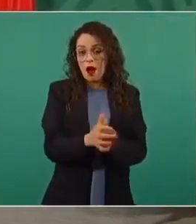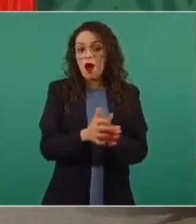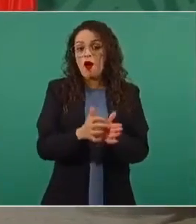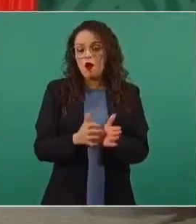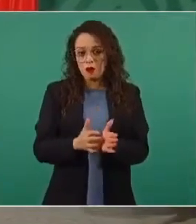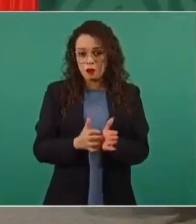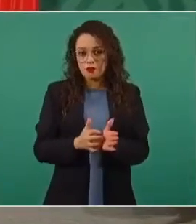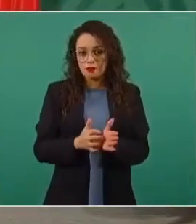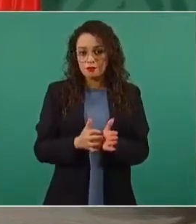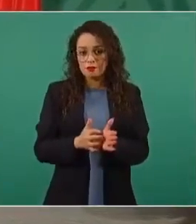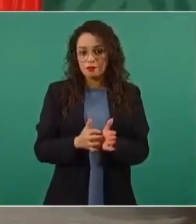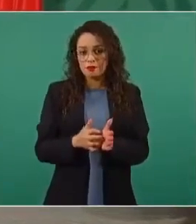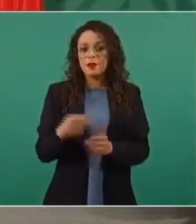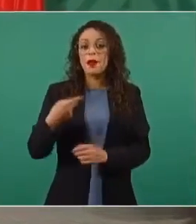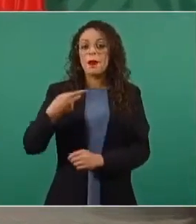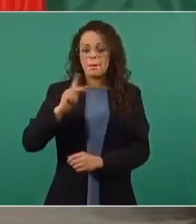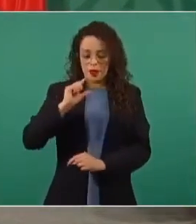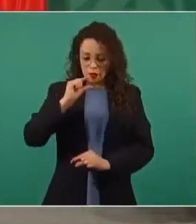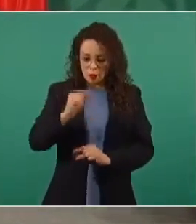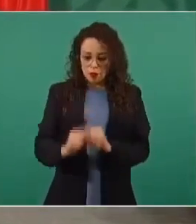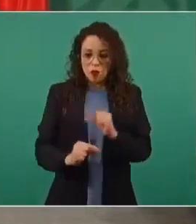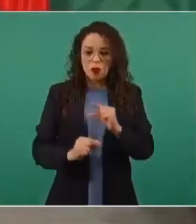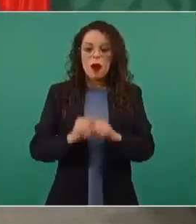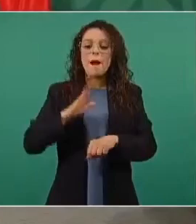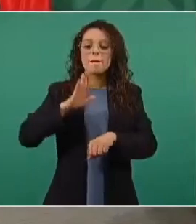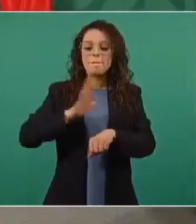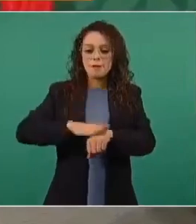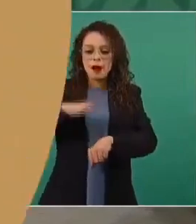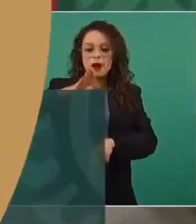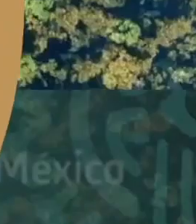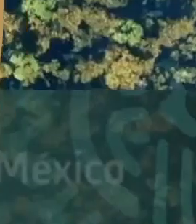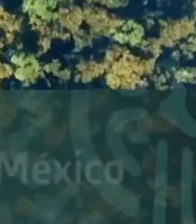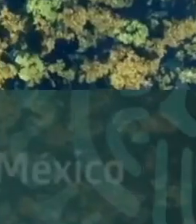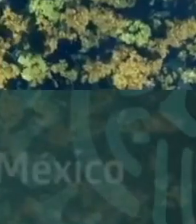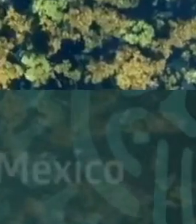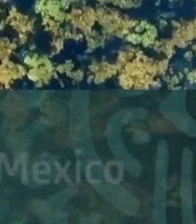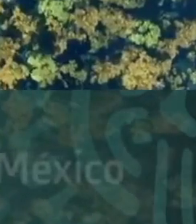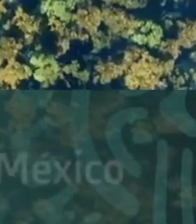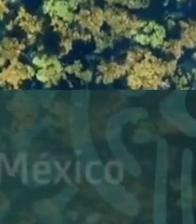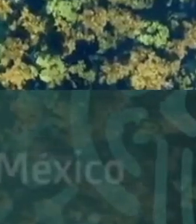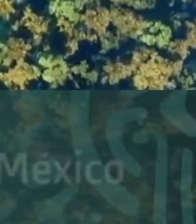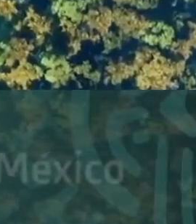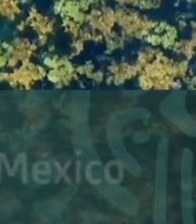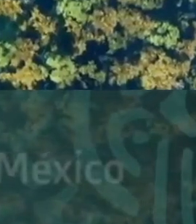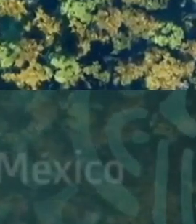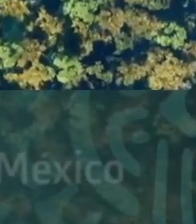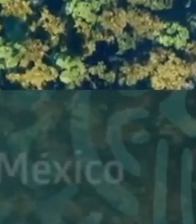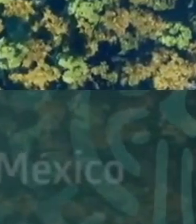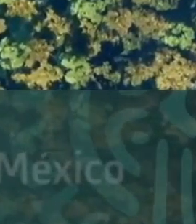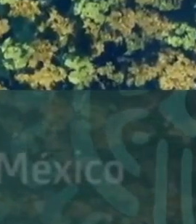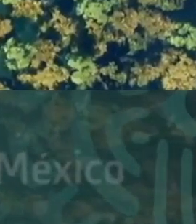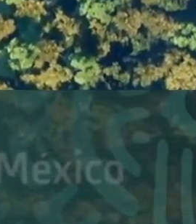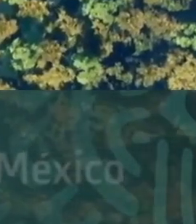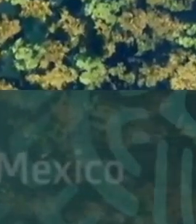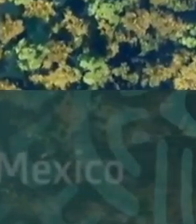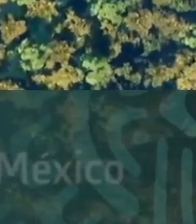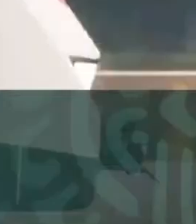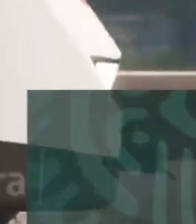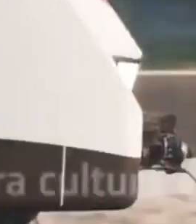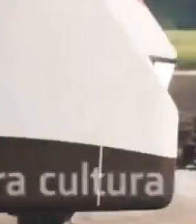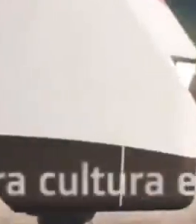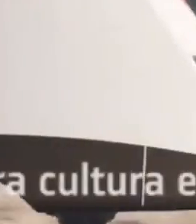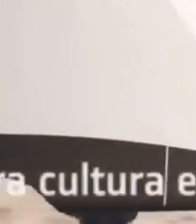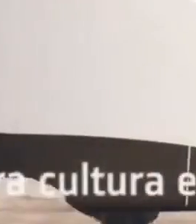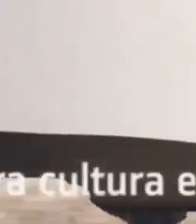pero va a crecer el ahorro. El director de Fonatur, Rogelio Jiménez, informó